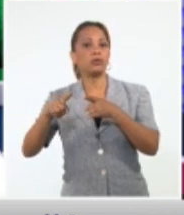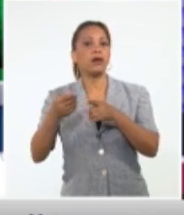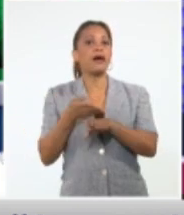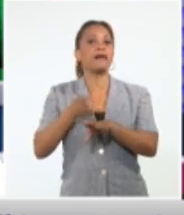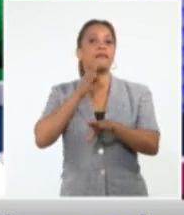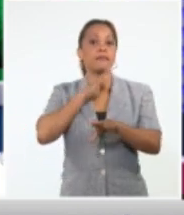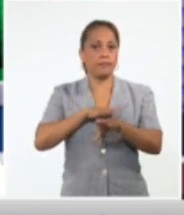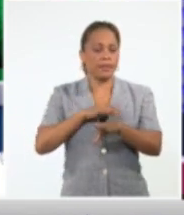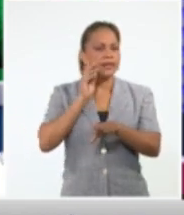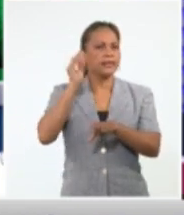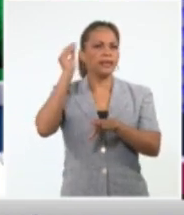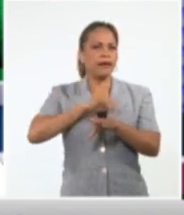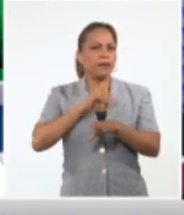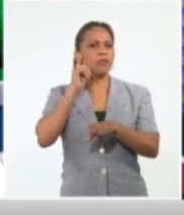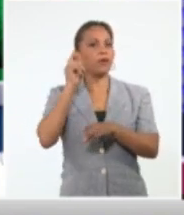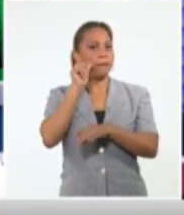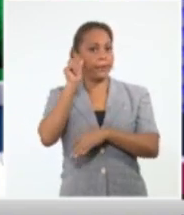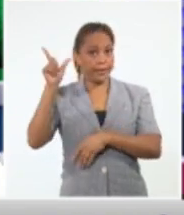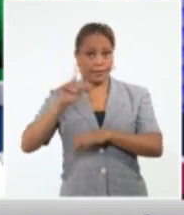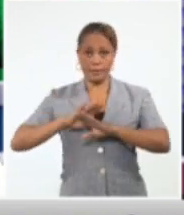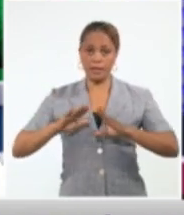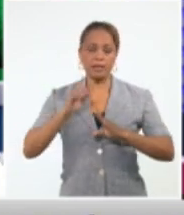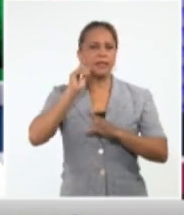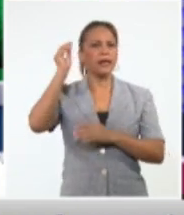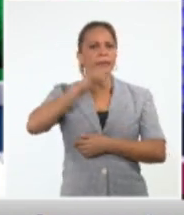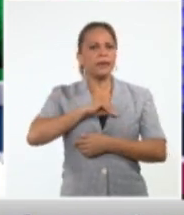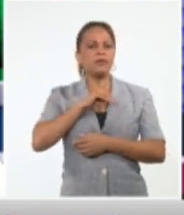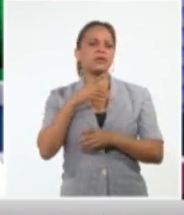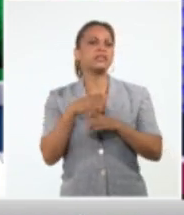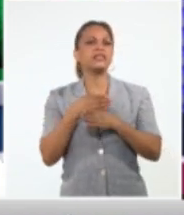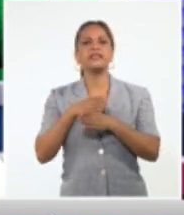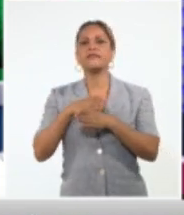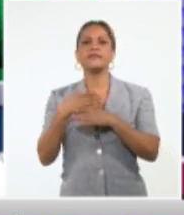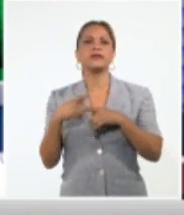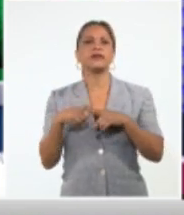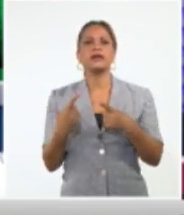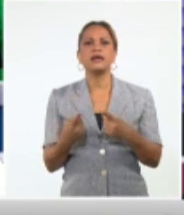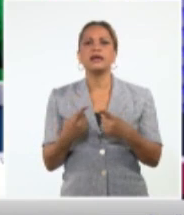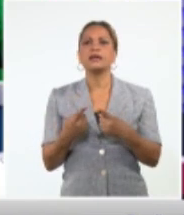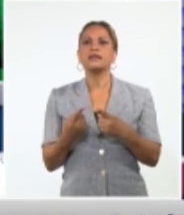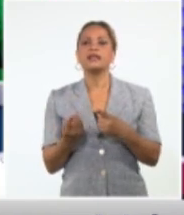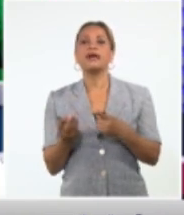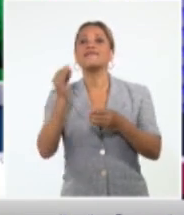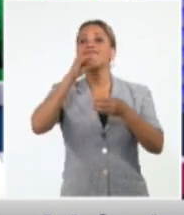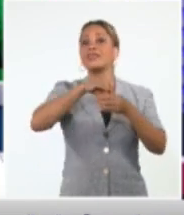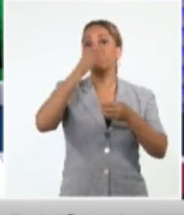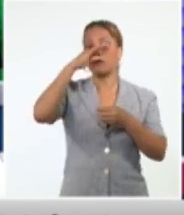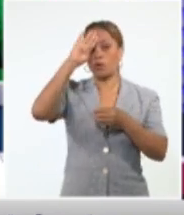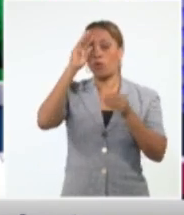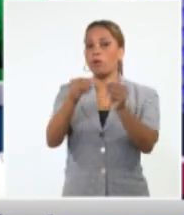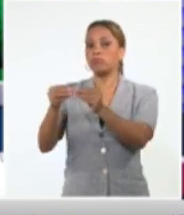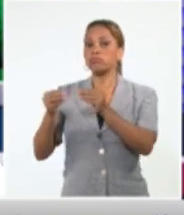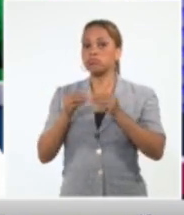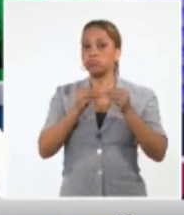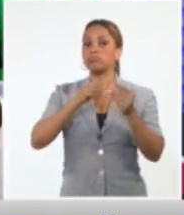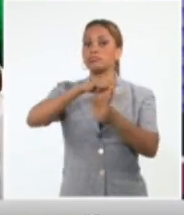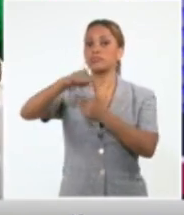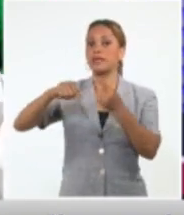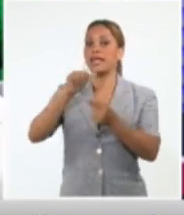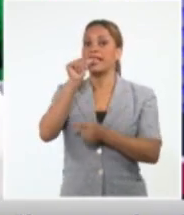y lo sabemos por experiencia propia, lo que significó la introducción en nuestro país de la variante